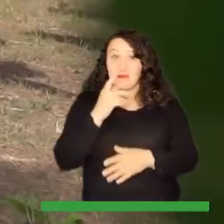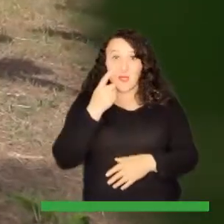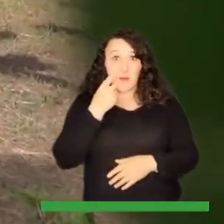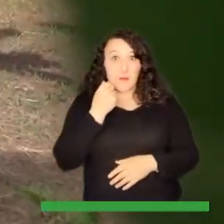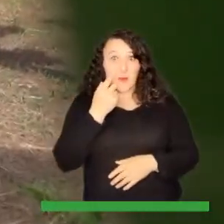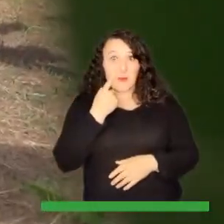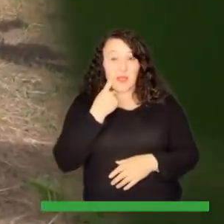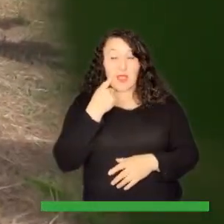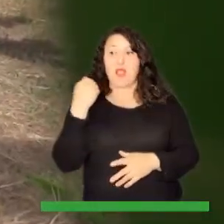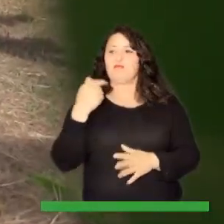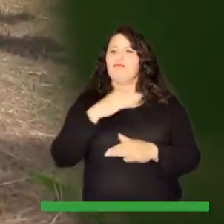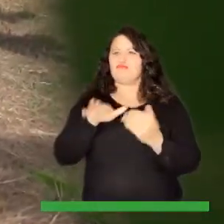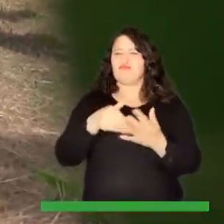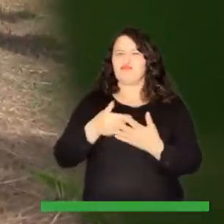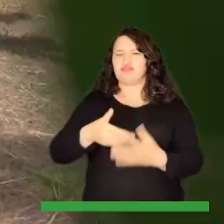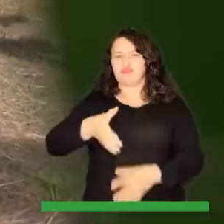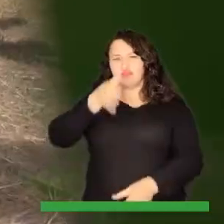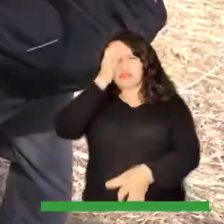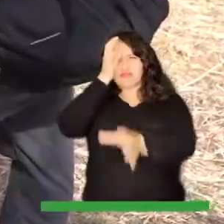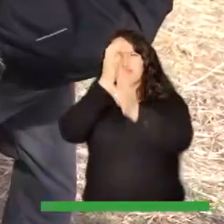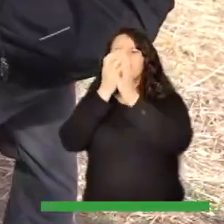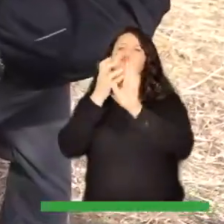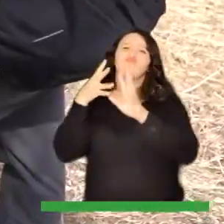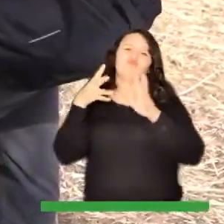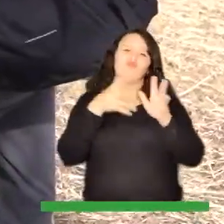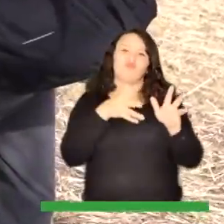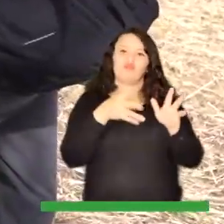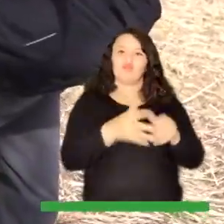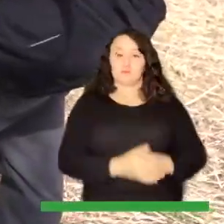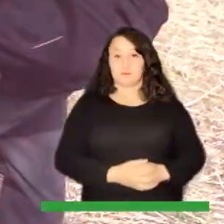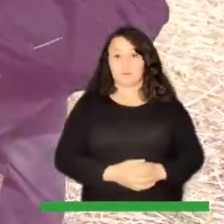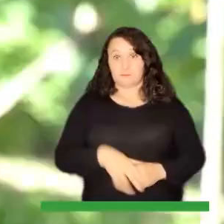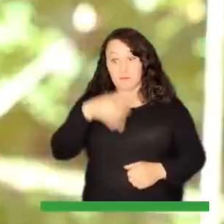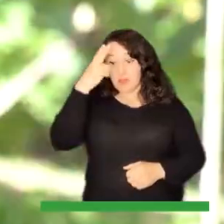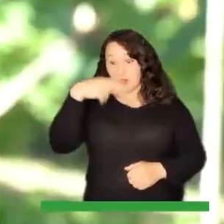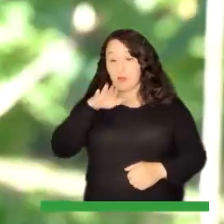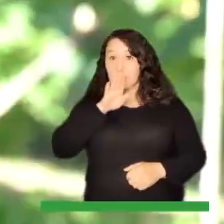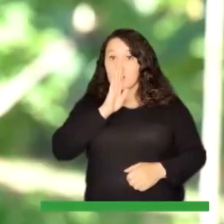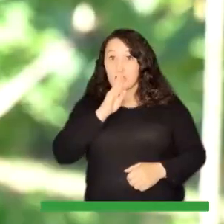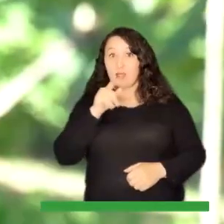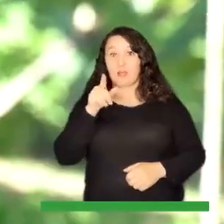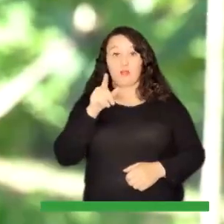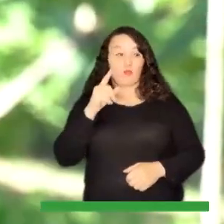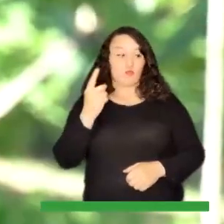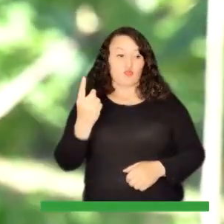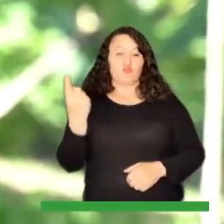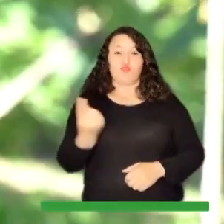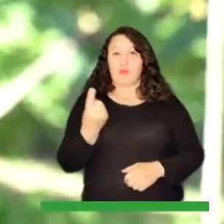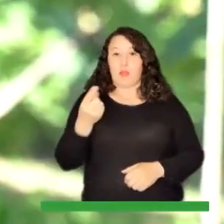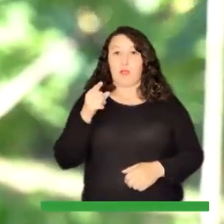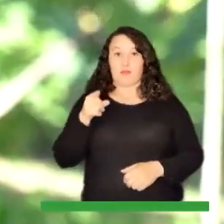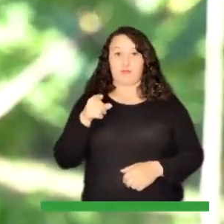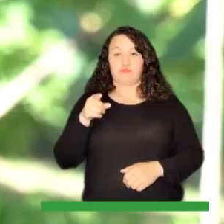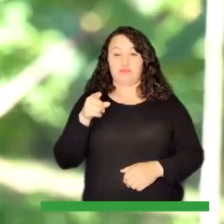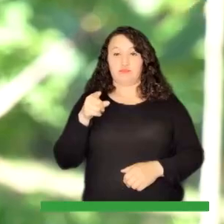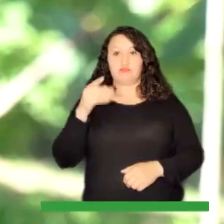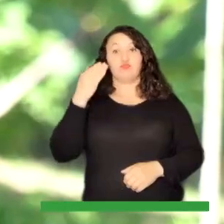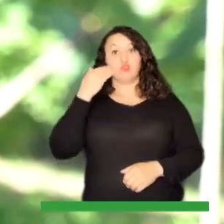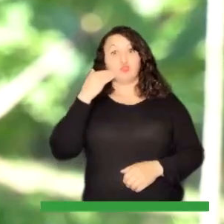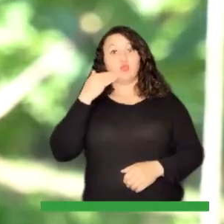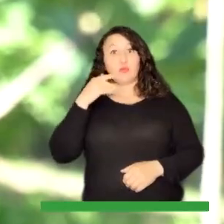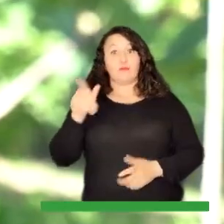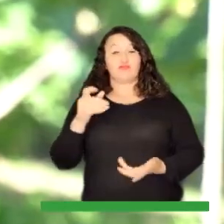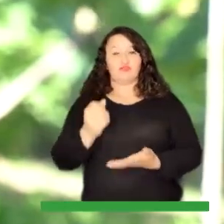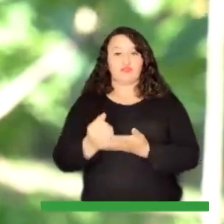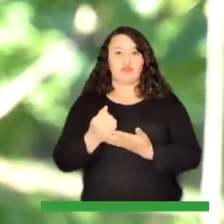padre, quien todo lo que sabía se lo enseñó. En los hijos, la única que le gustó la agricultura soy yo, y soy mujer.